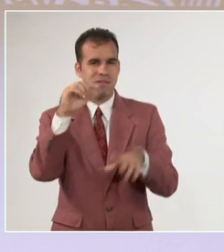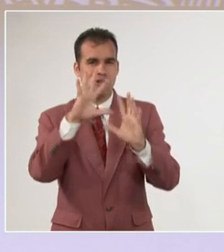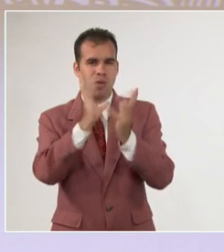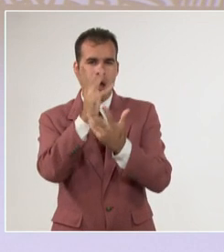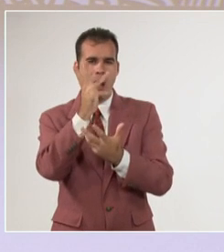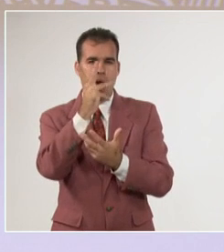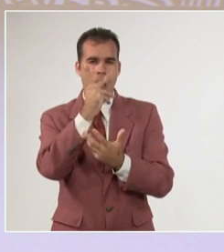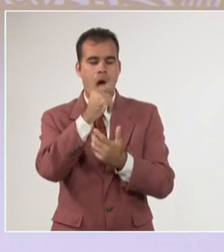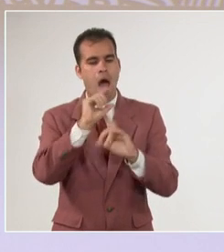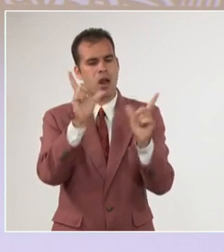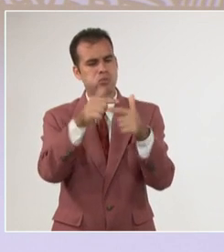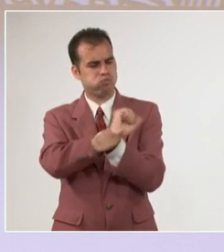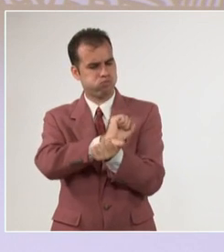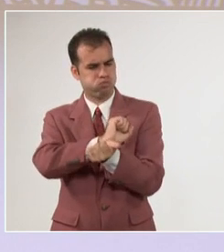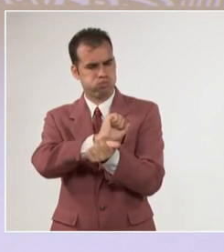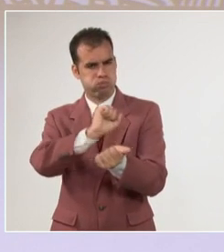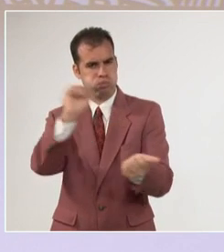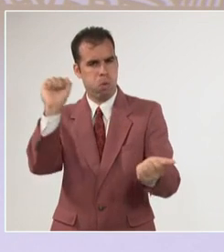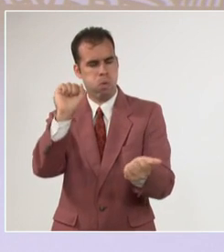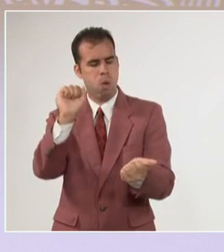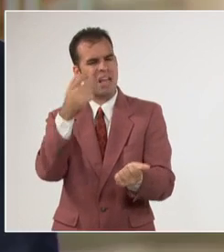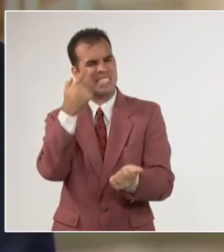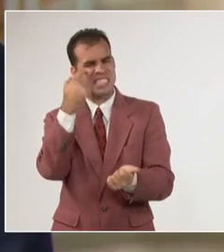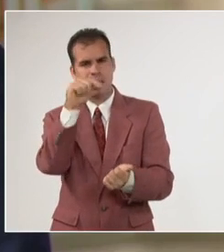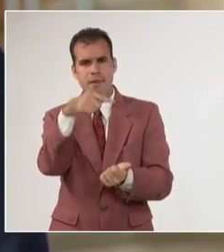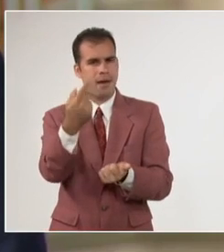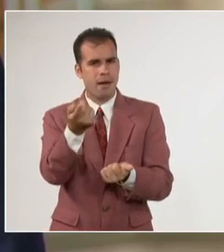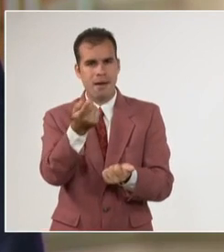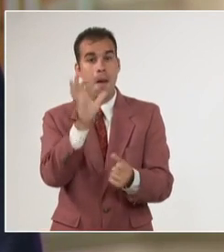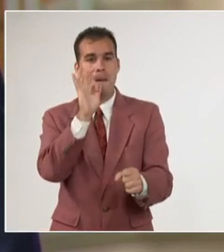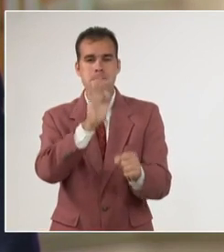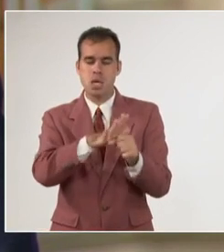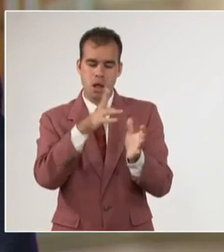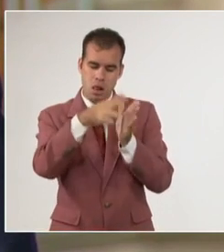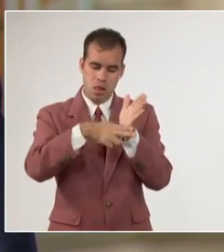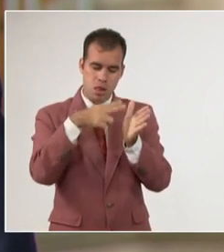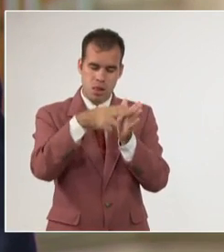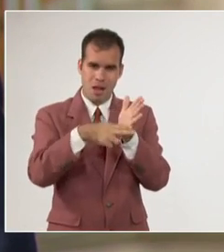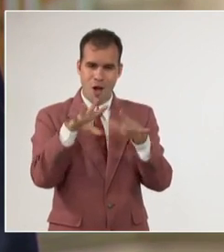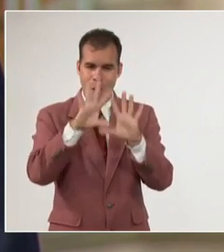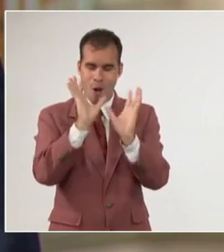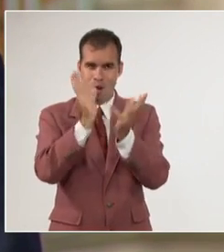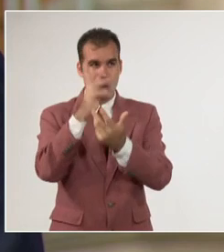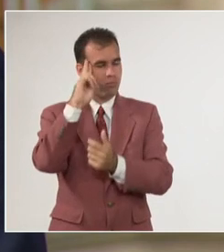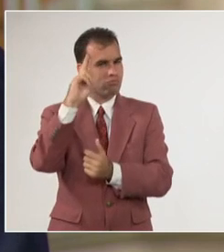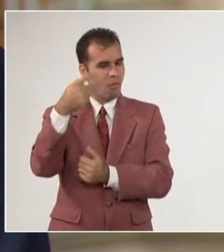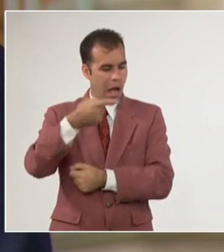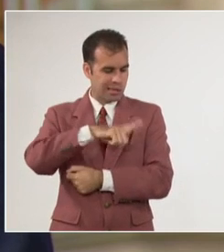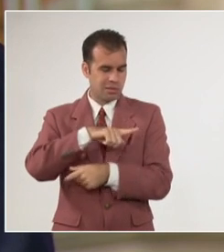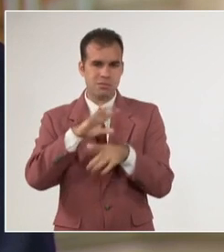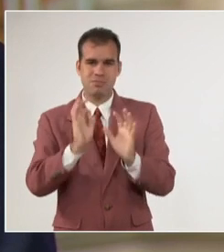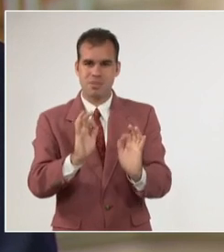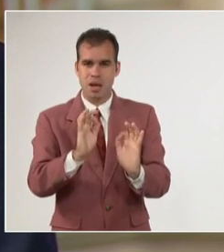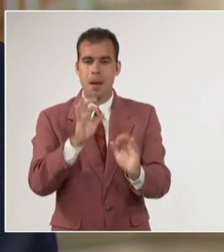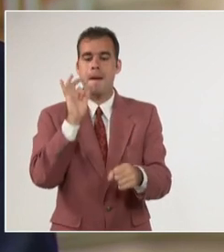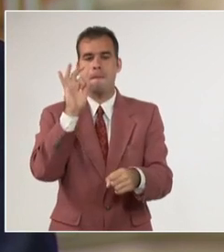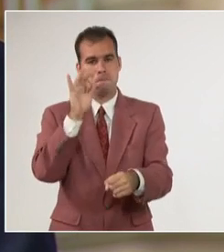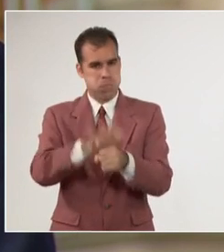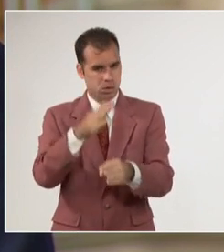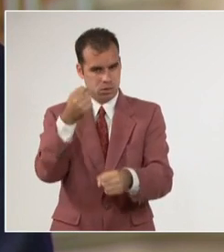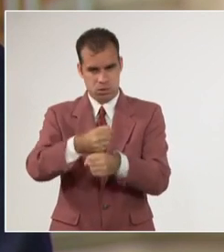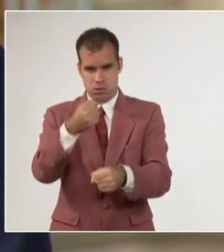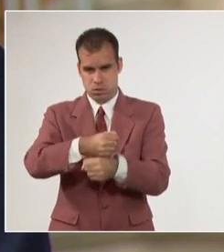libres donde el silbato del ferrocarril despierta, coronada de rosas como ayer, con la salud del trabajo en la